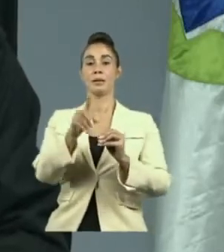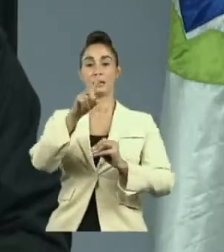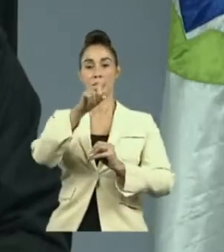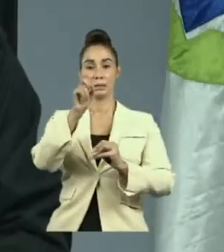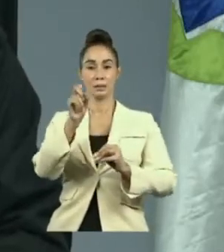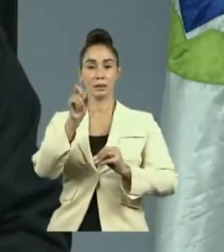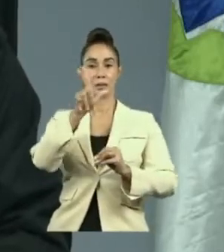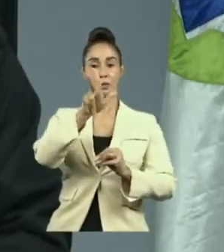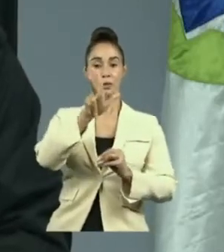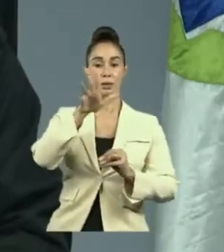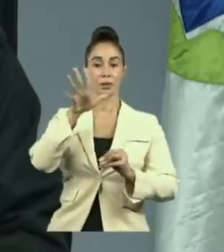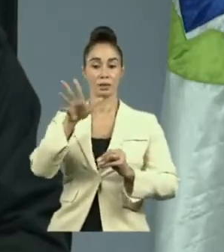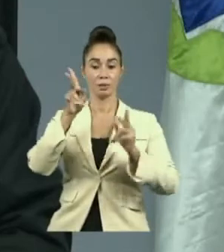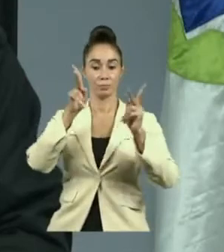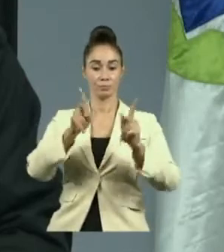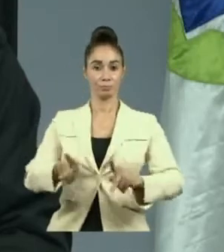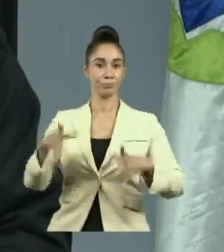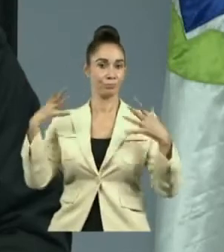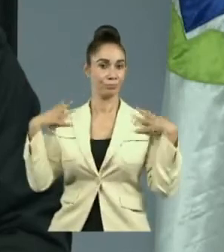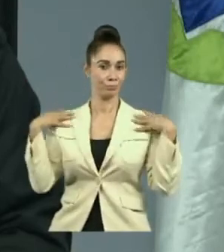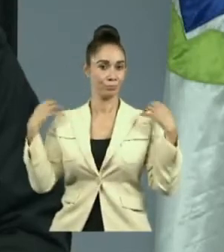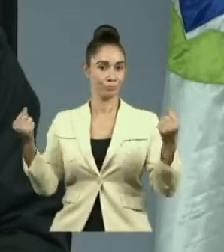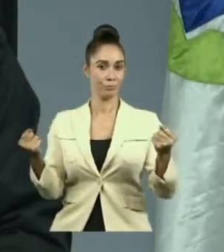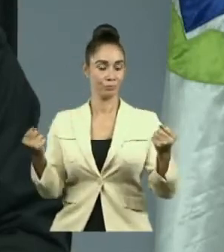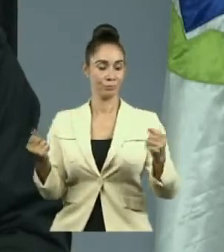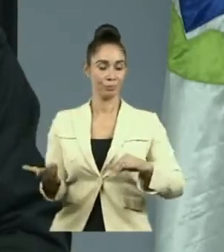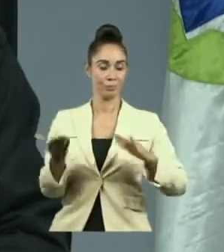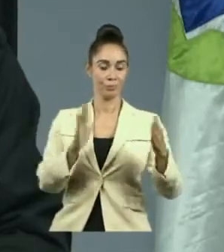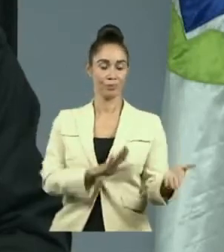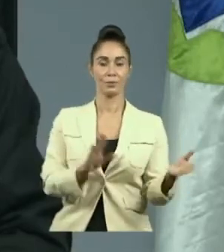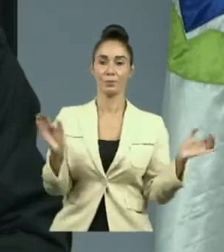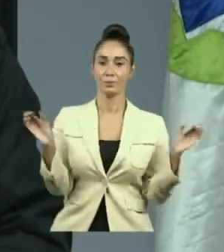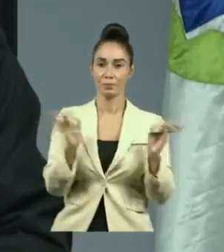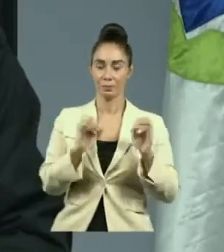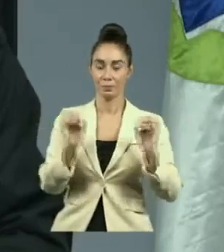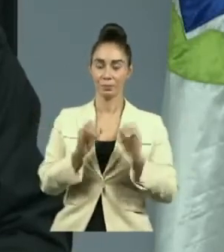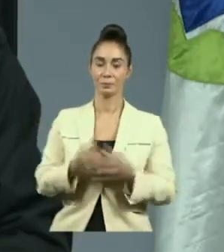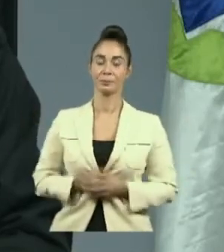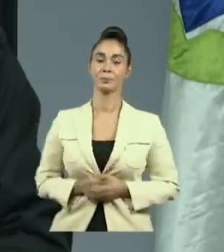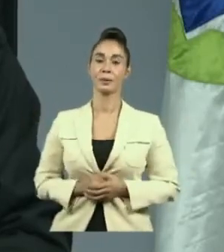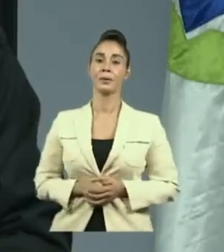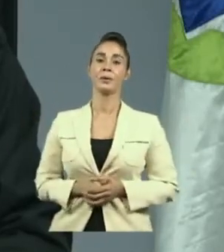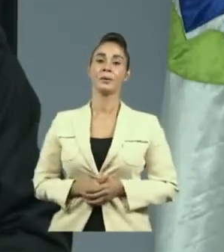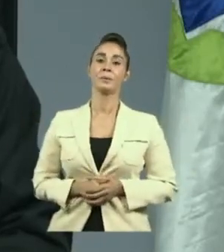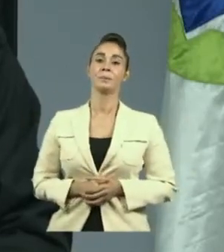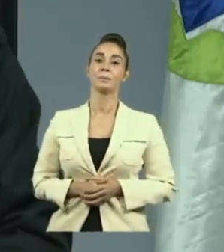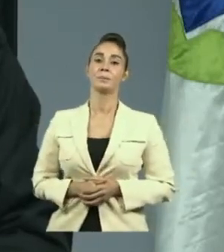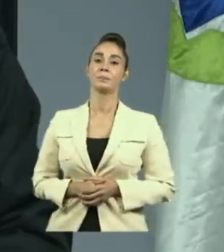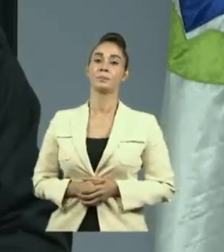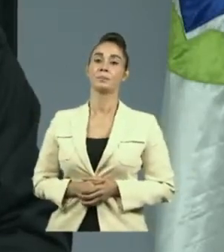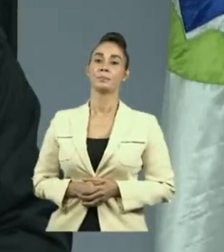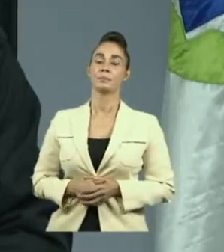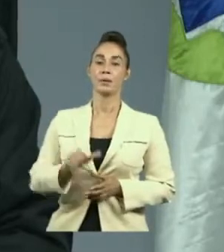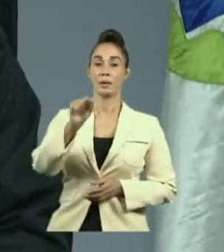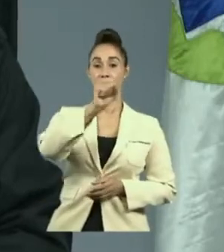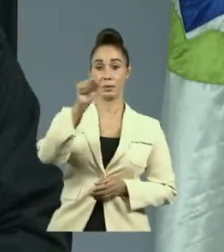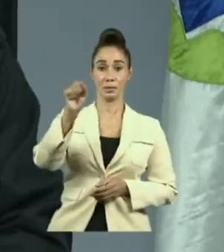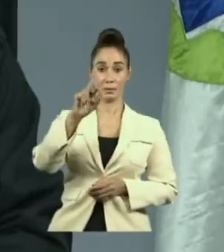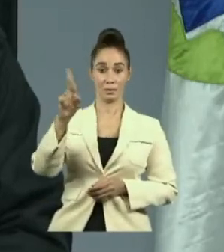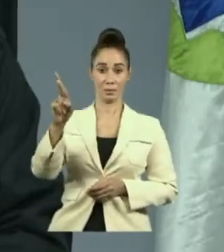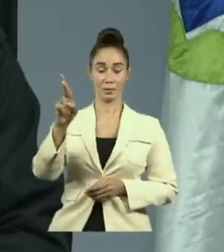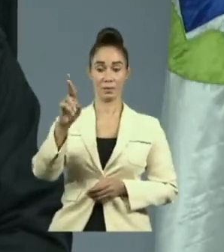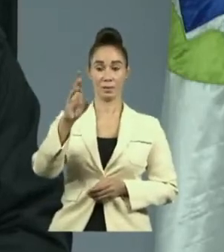135 recupera 20 fallecimiento santiago rodríguez